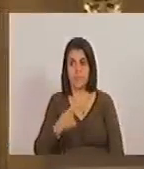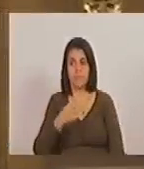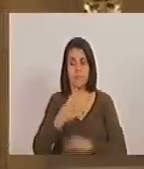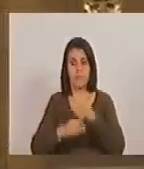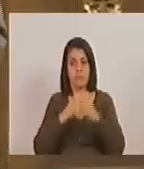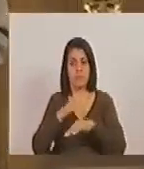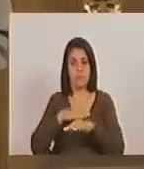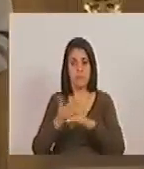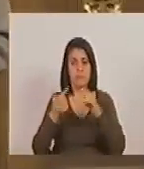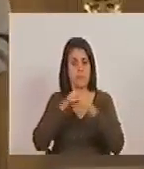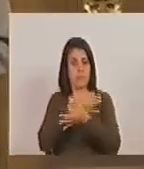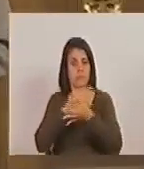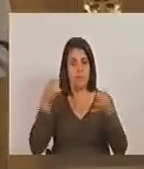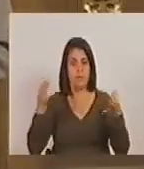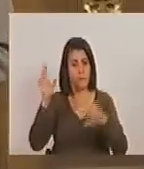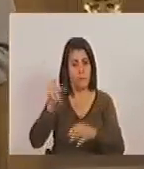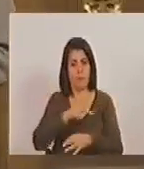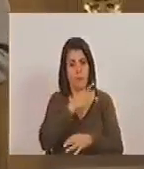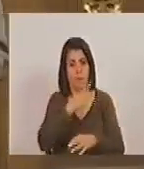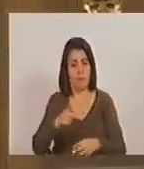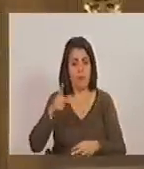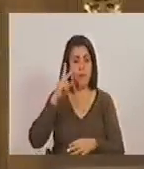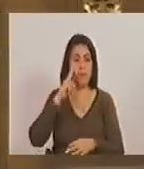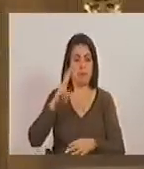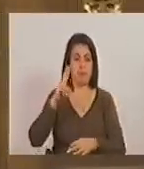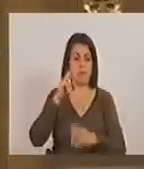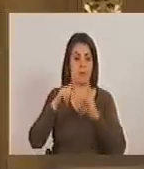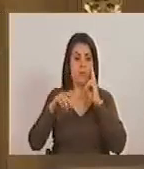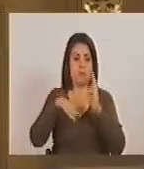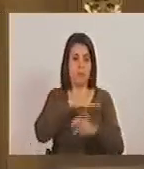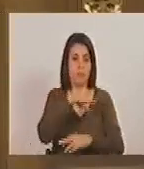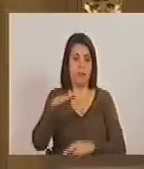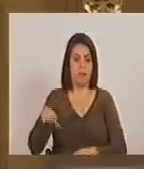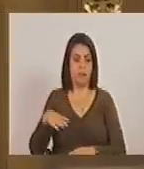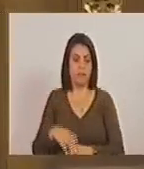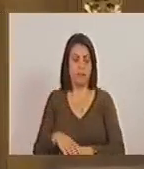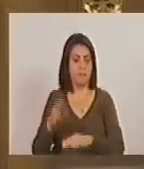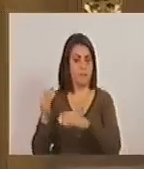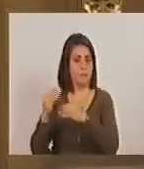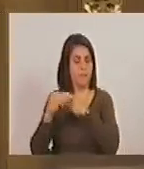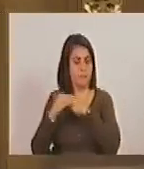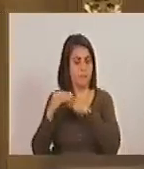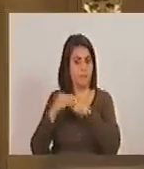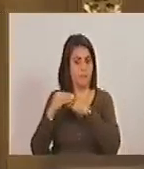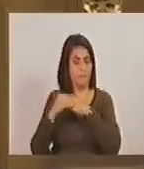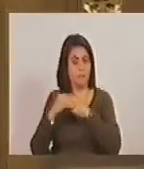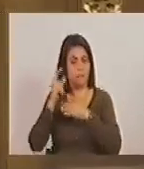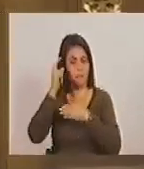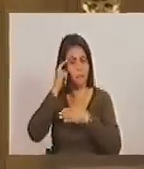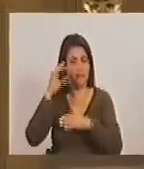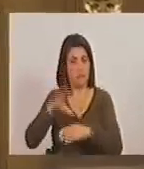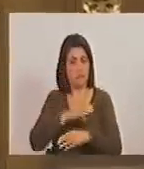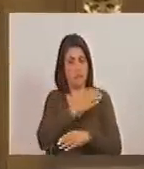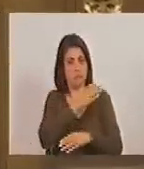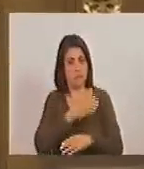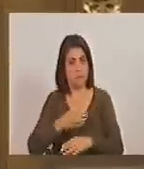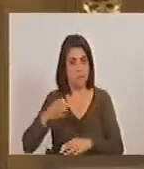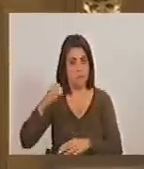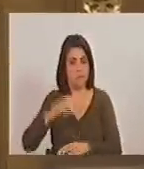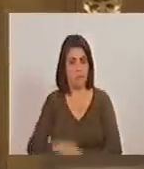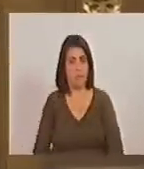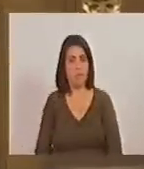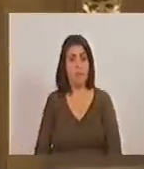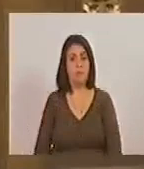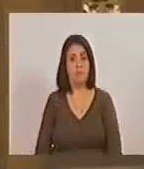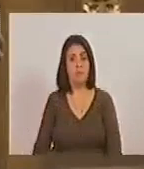ese maravilloso poema El Visitante del Mar, decía: llamadme el día de las canciones colectivas, de